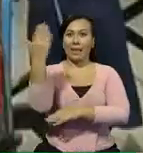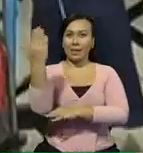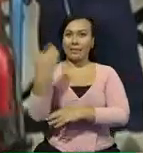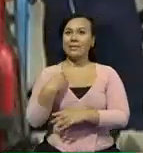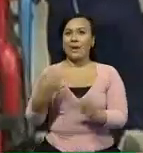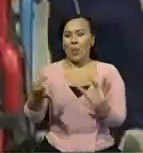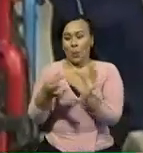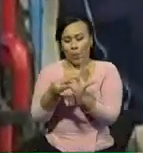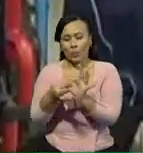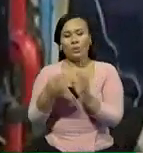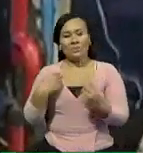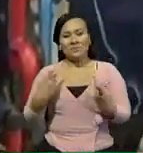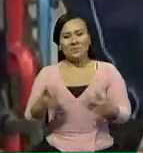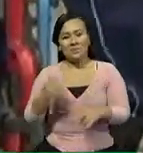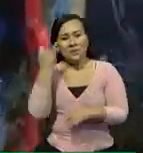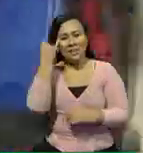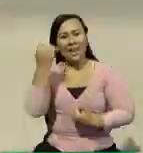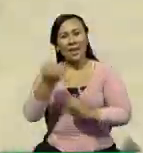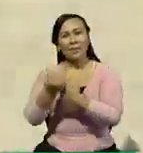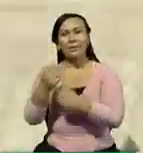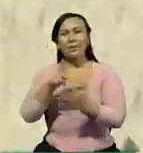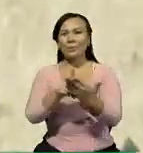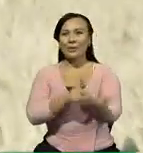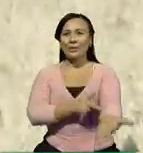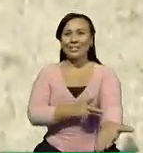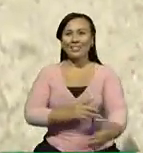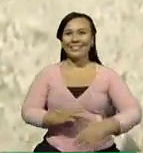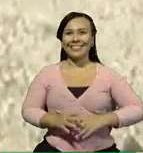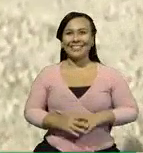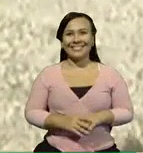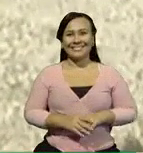se unió a este proyecto de vida.